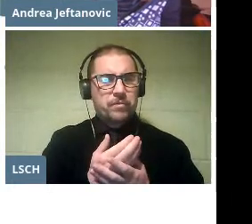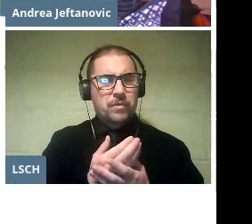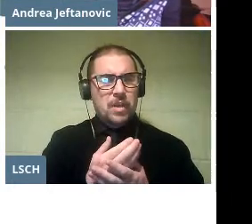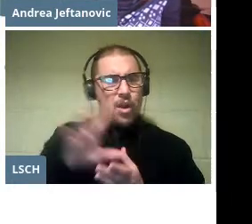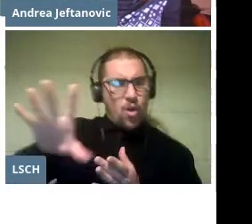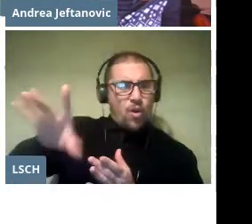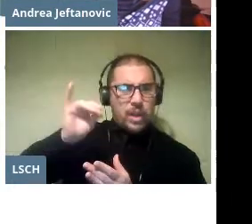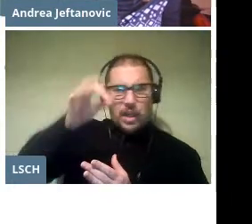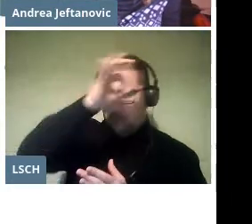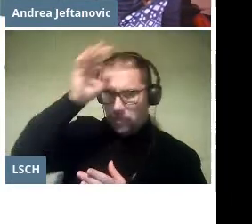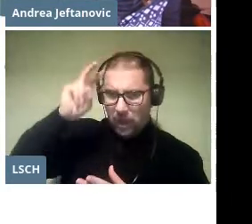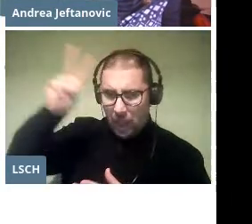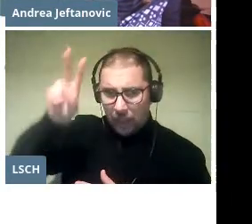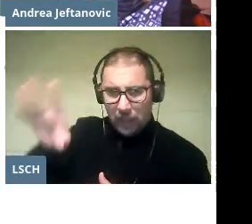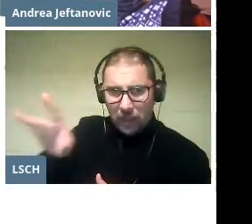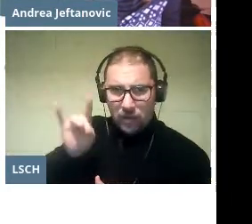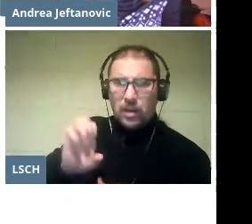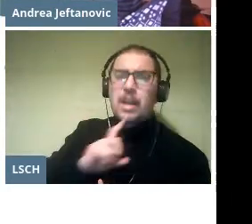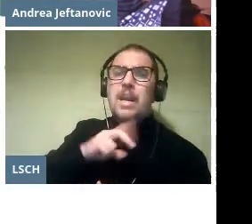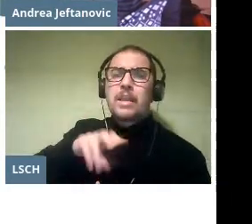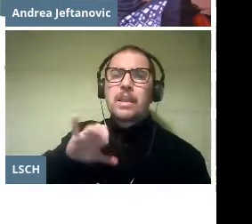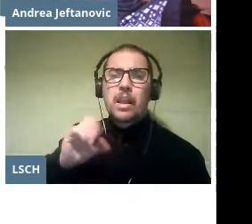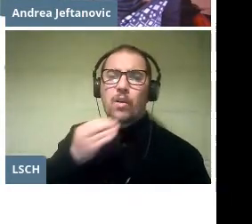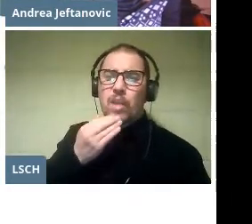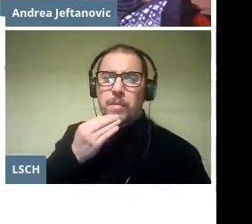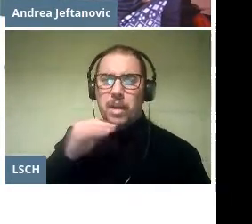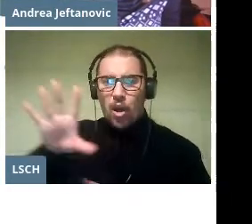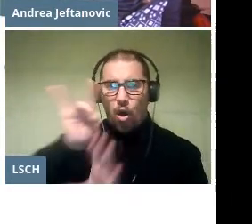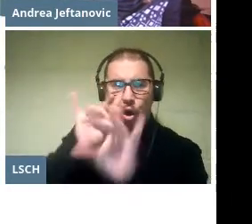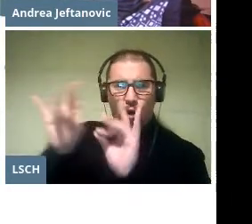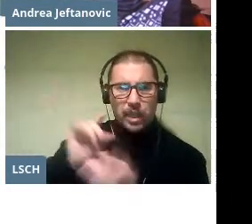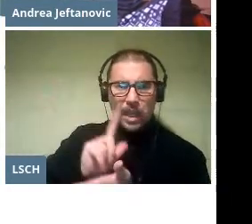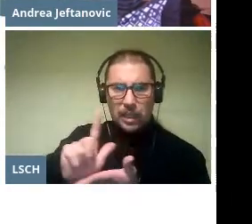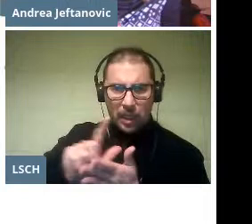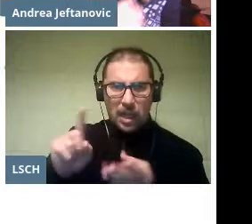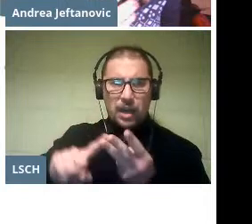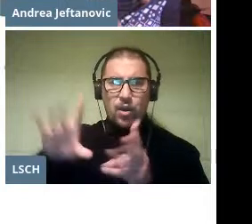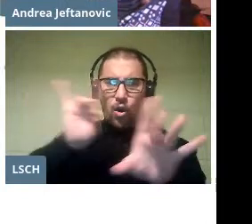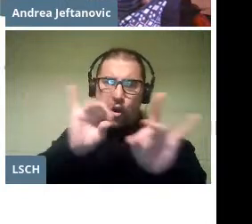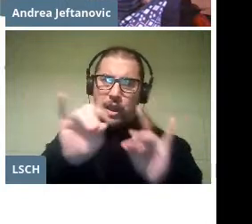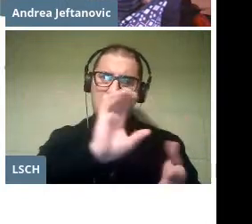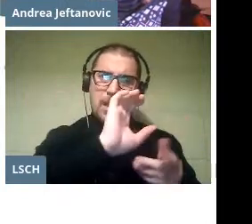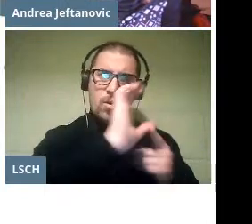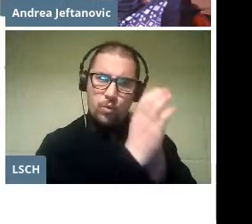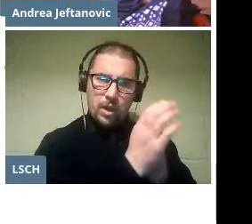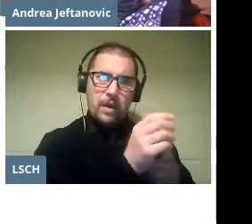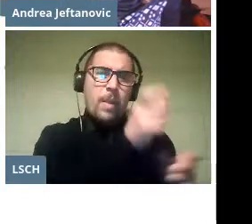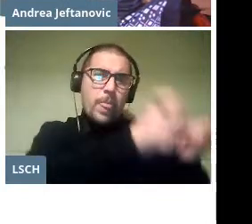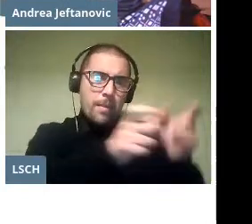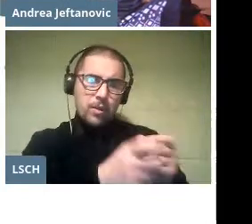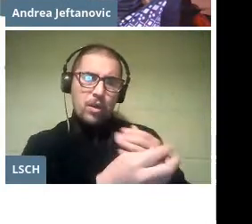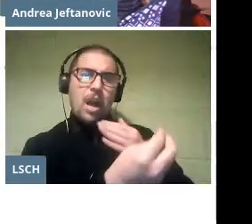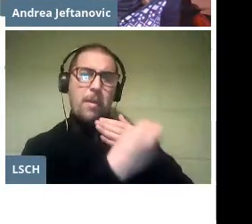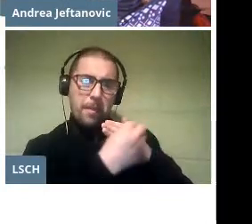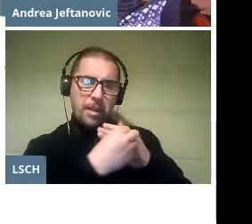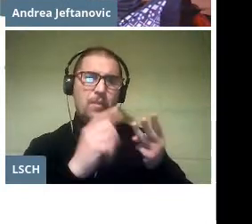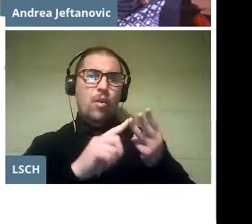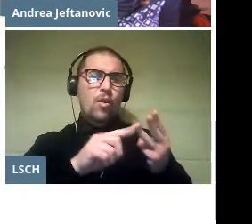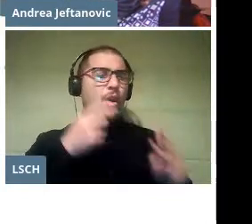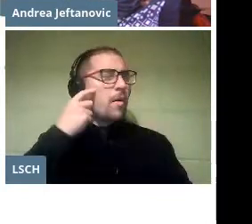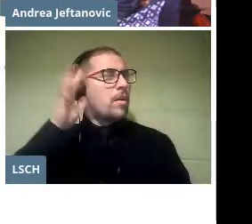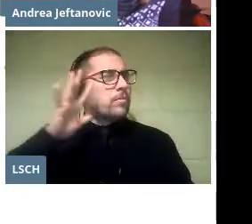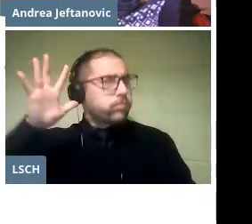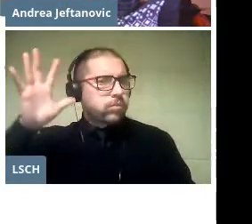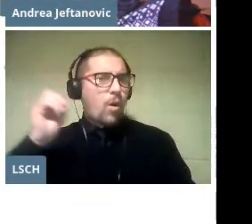étnicos, sino también de orígenes literarios, culturales, de autores que nos marcaron o de referencias imaginarias